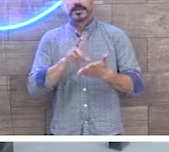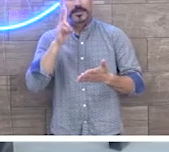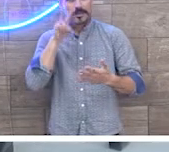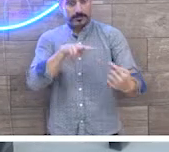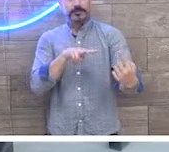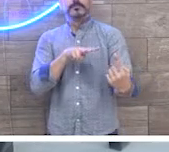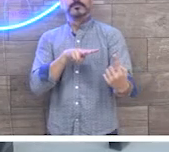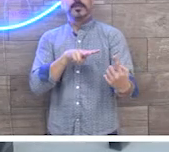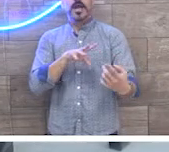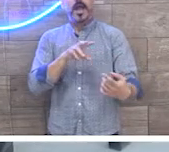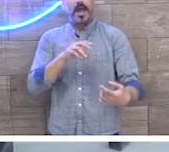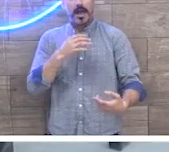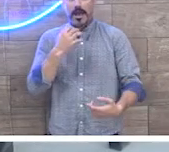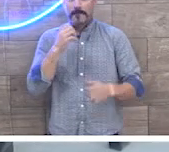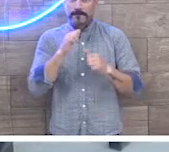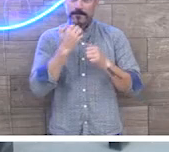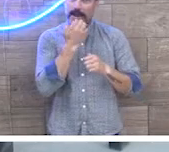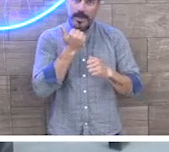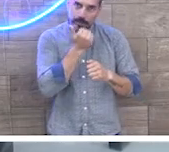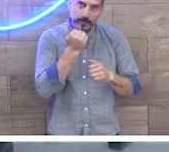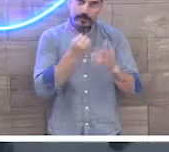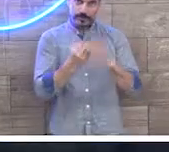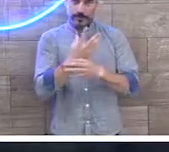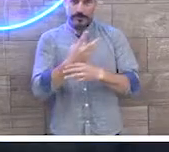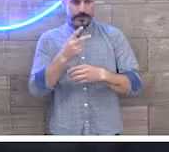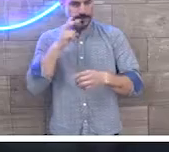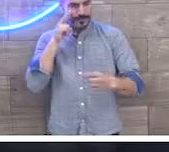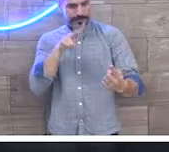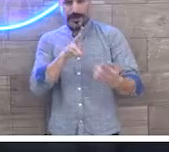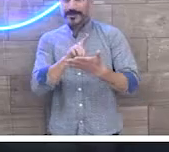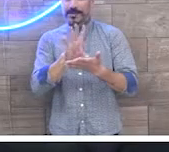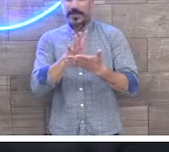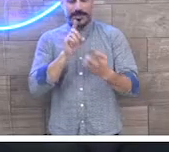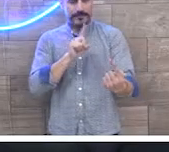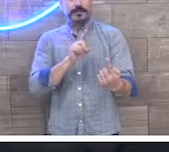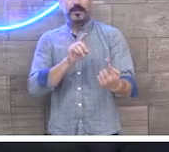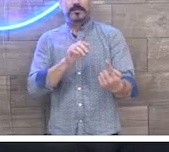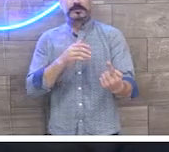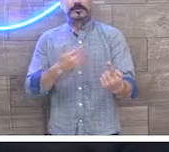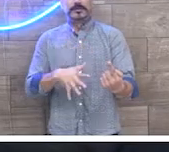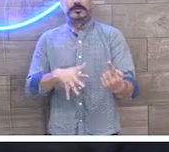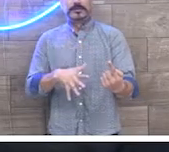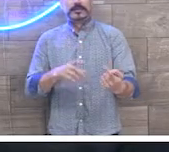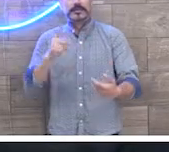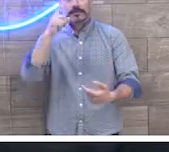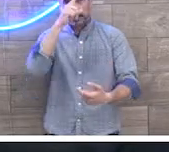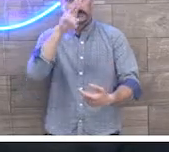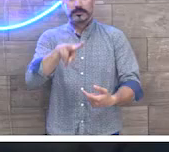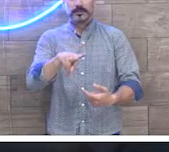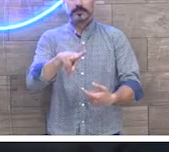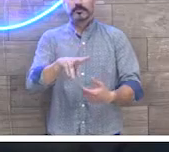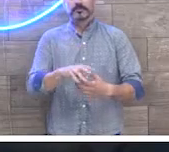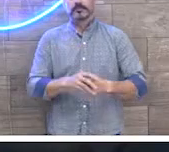que dar respuesta ya como si él fuera especialista, ¿no? Uh-huh. Así como que, bueno, ahorita leo, o sea, ahorita llego a mi casa y veo que es un chico ciego.